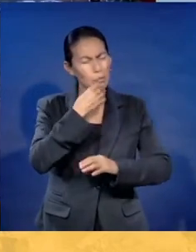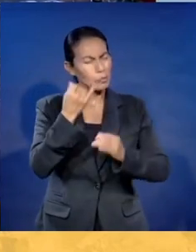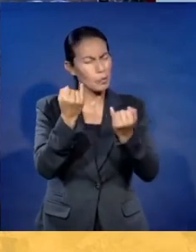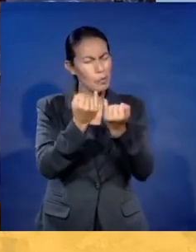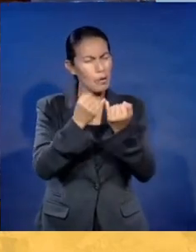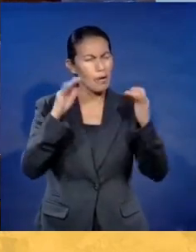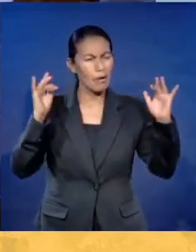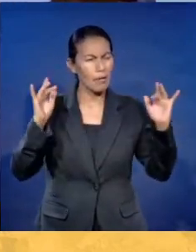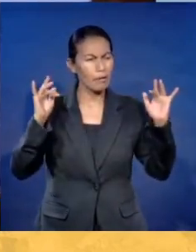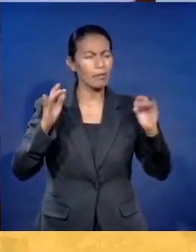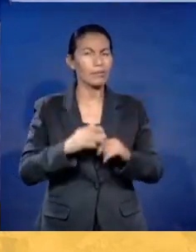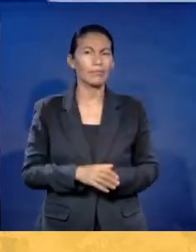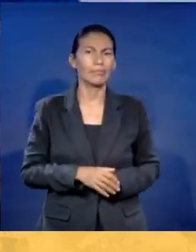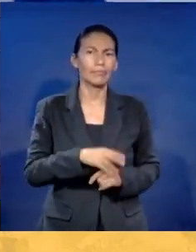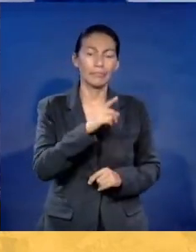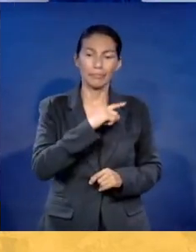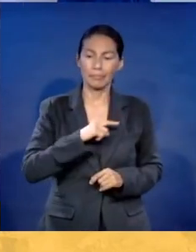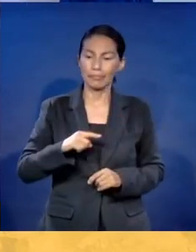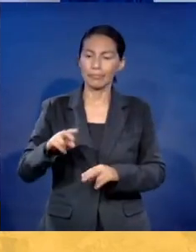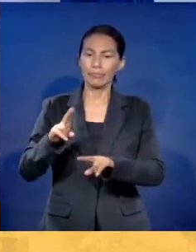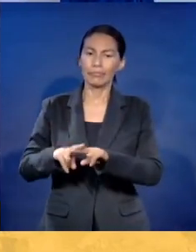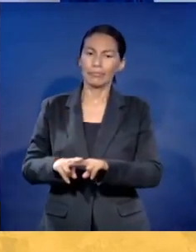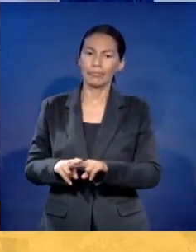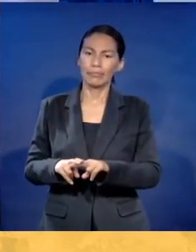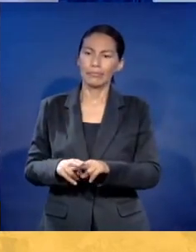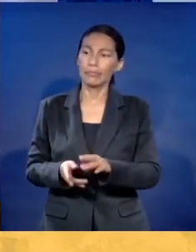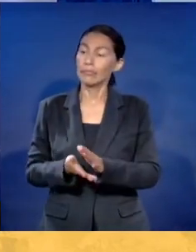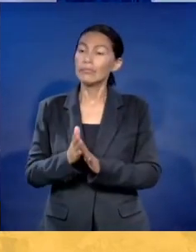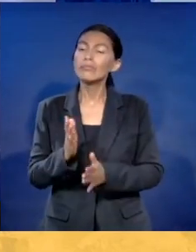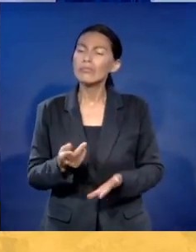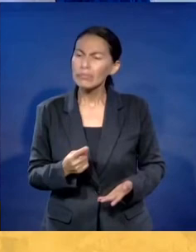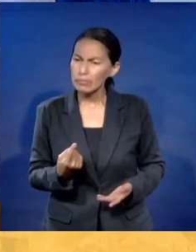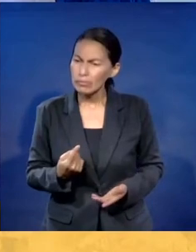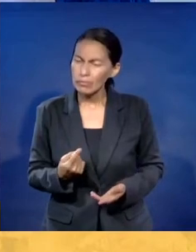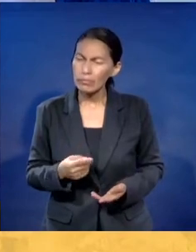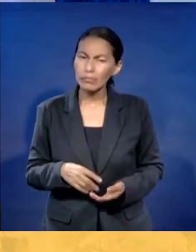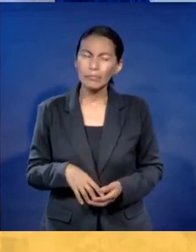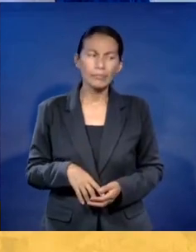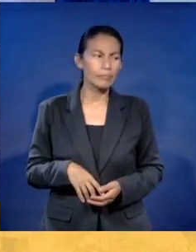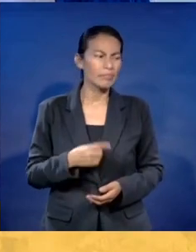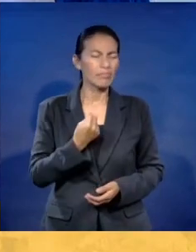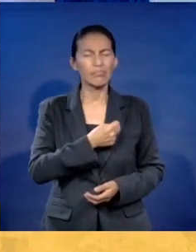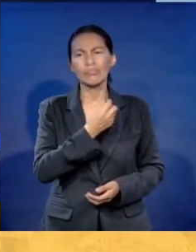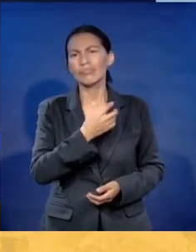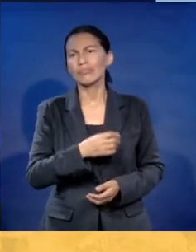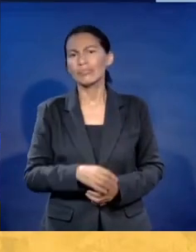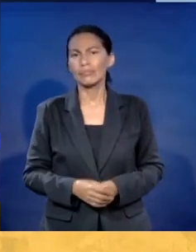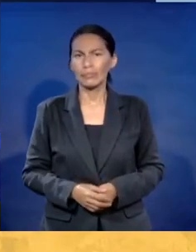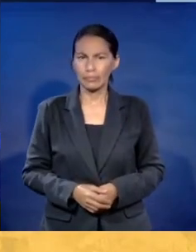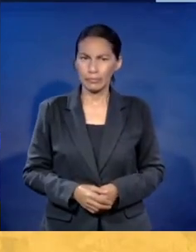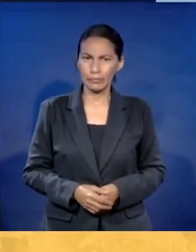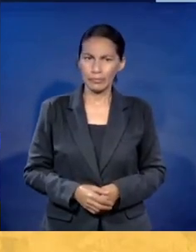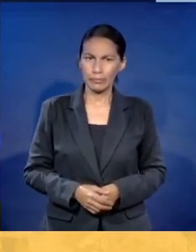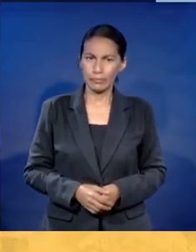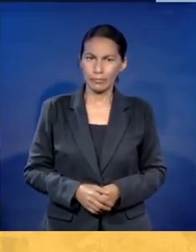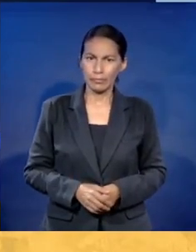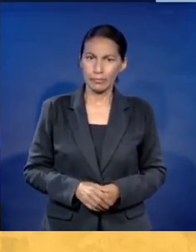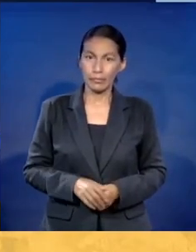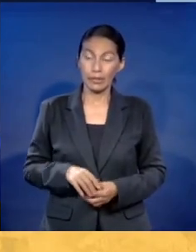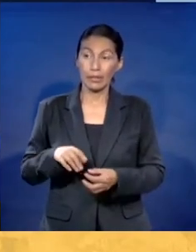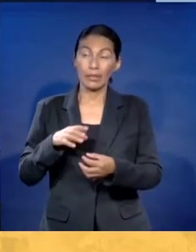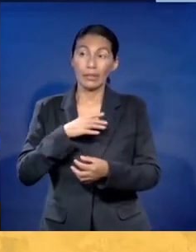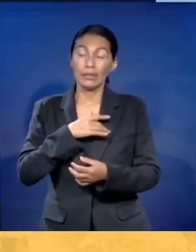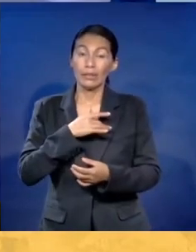llega a sus bancas se sienta dónde fuiste mi amor Qué te importa ya se enganchó emocionalmente